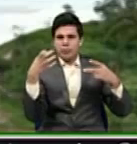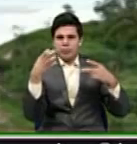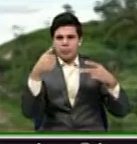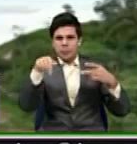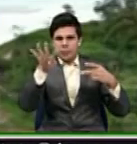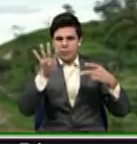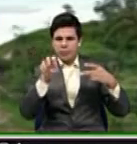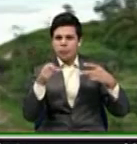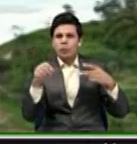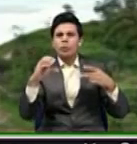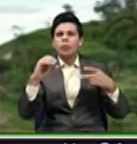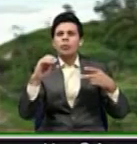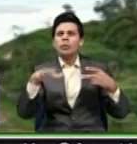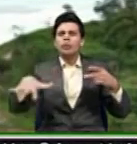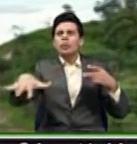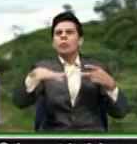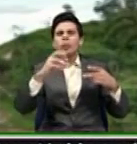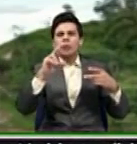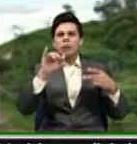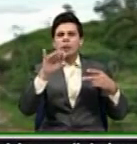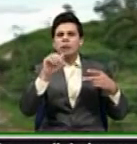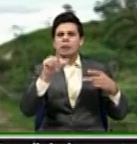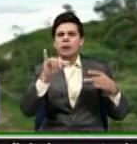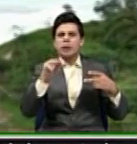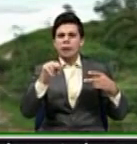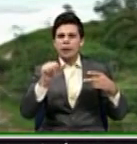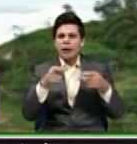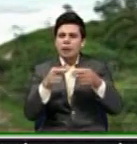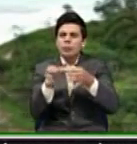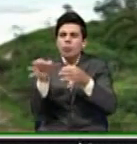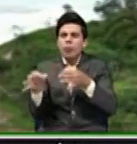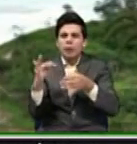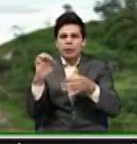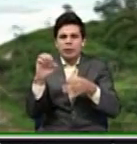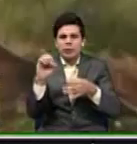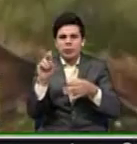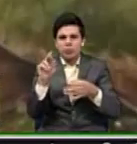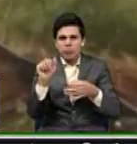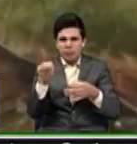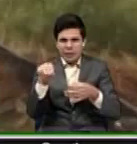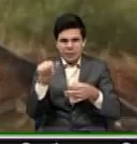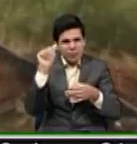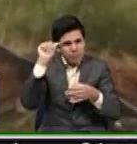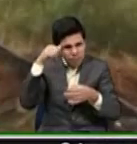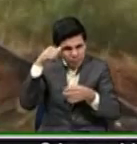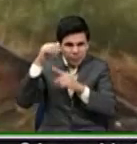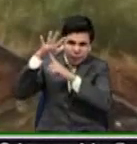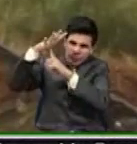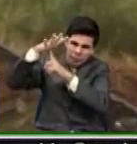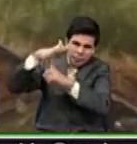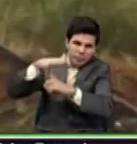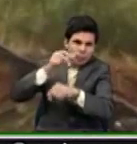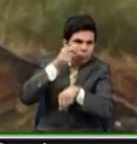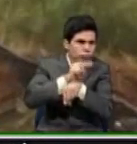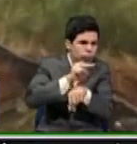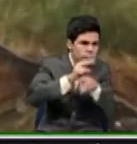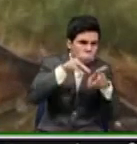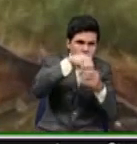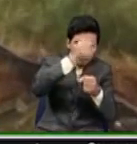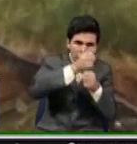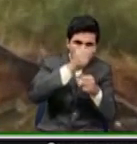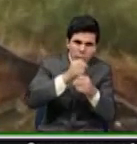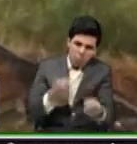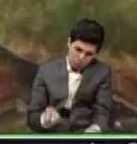vereda Cristalina, jurisdicción del municipio de Teorama, lugar donde estaban dejando la tropa el pasado 22 de junio para protección de los empleados de